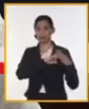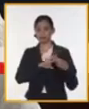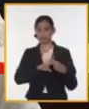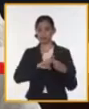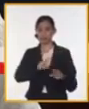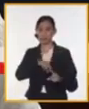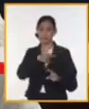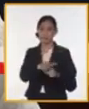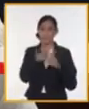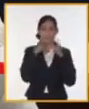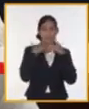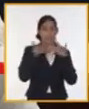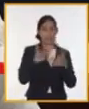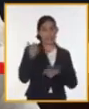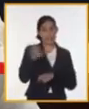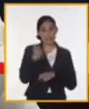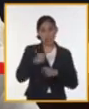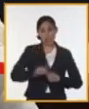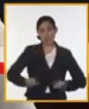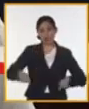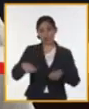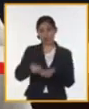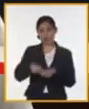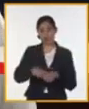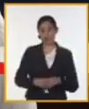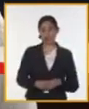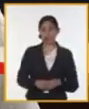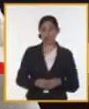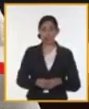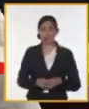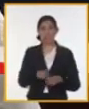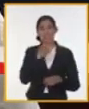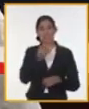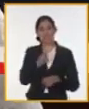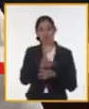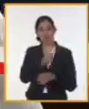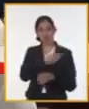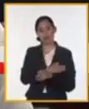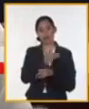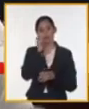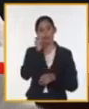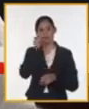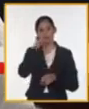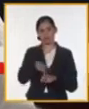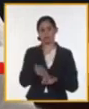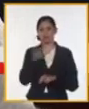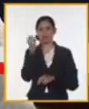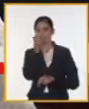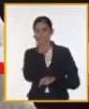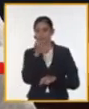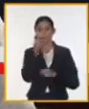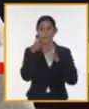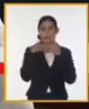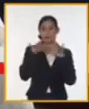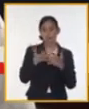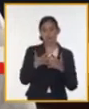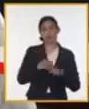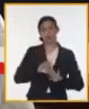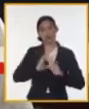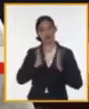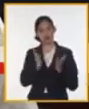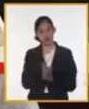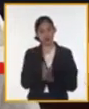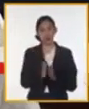orgánico del 10º Congreso. Por lo tanto, como usted mencionaba, se ha enriquecido con los resultados de ese Congreso y las